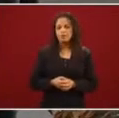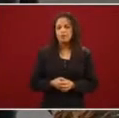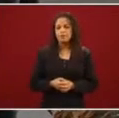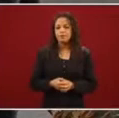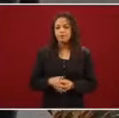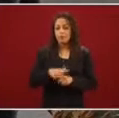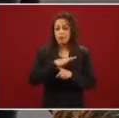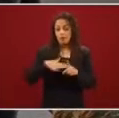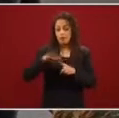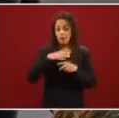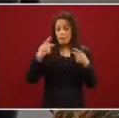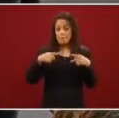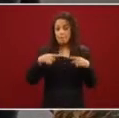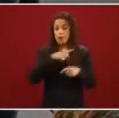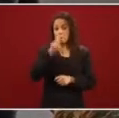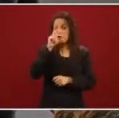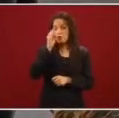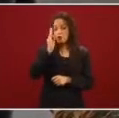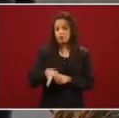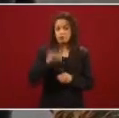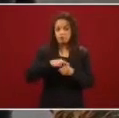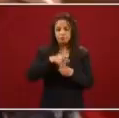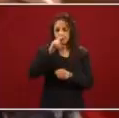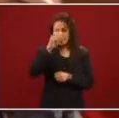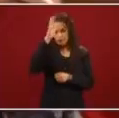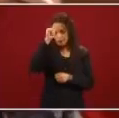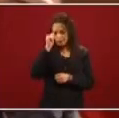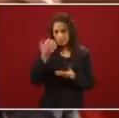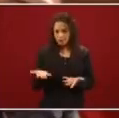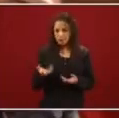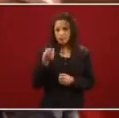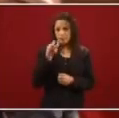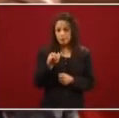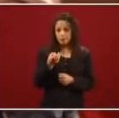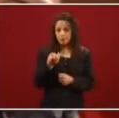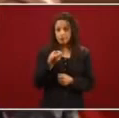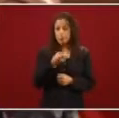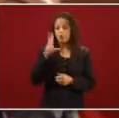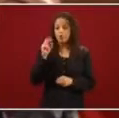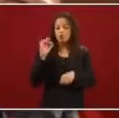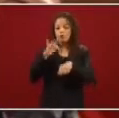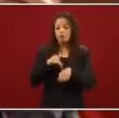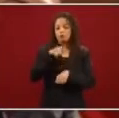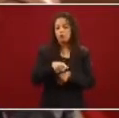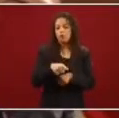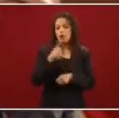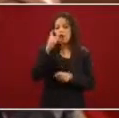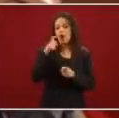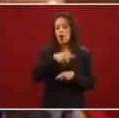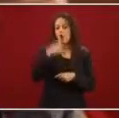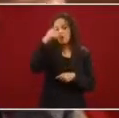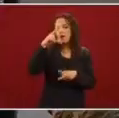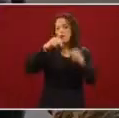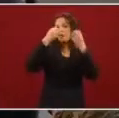ciudadanos que estuvieron en su contra, participen en la vigilancia de que se lleven a cabo esos acuerdos y no se toque el agua que se tiene el temor que se